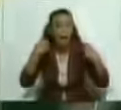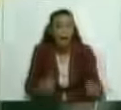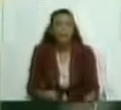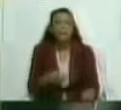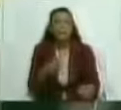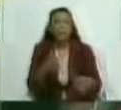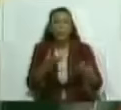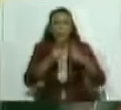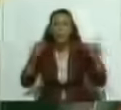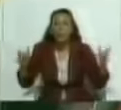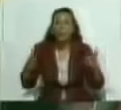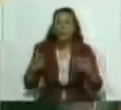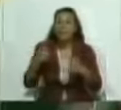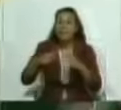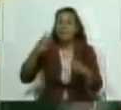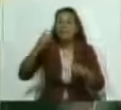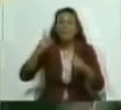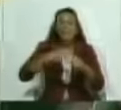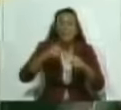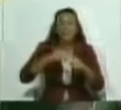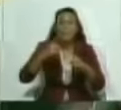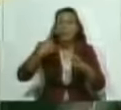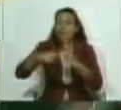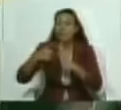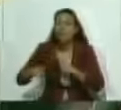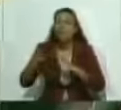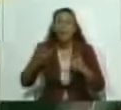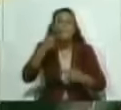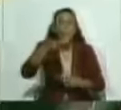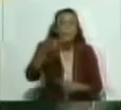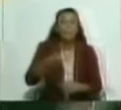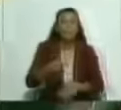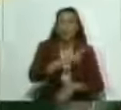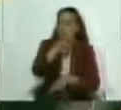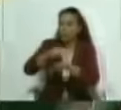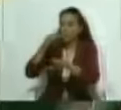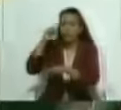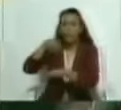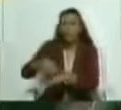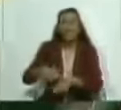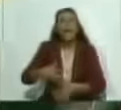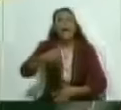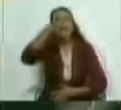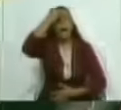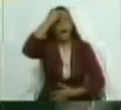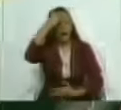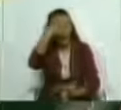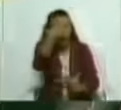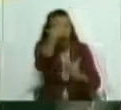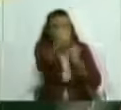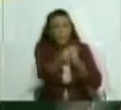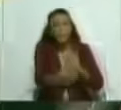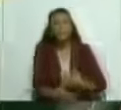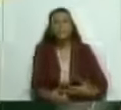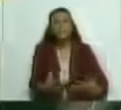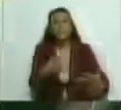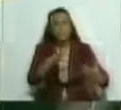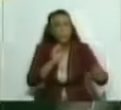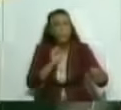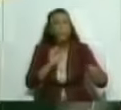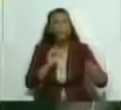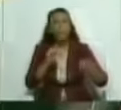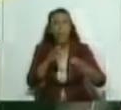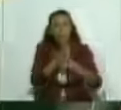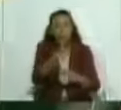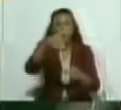el pluralismo político, de consolidar la causa nacionalista, el entendimiento, pero sobre todo el voto y la